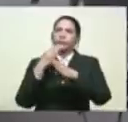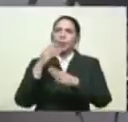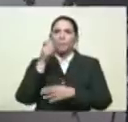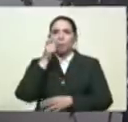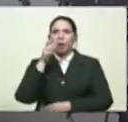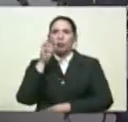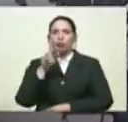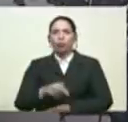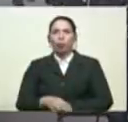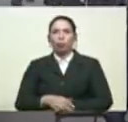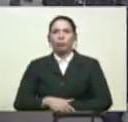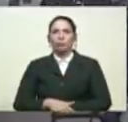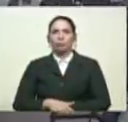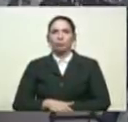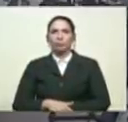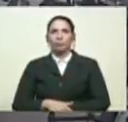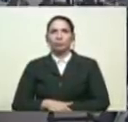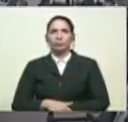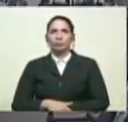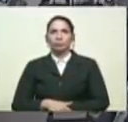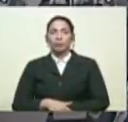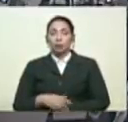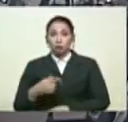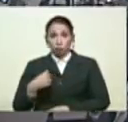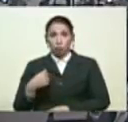Yo cuido los empleos, creo los empleos.